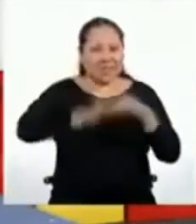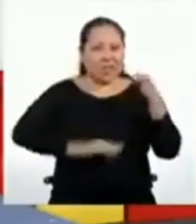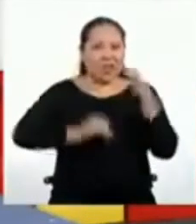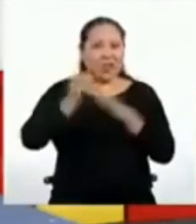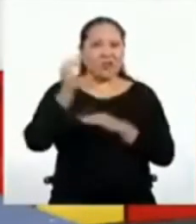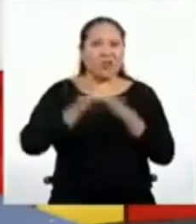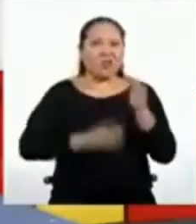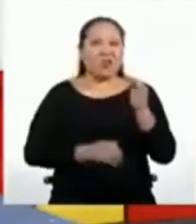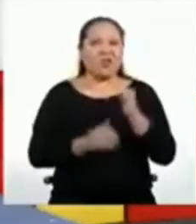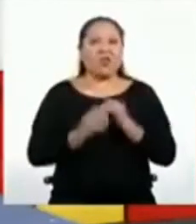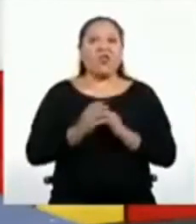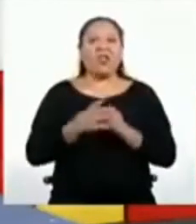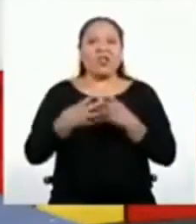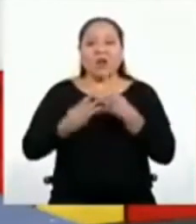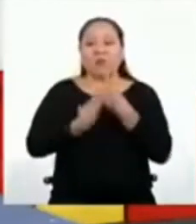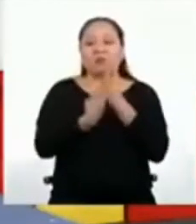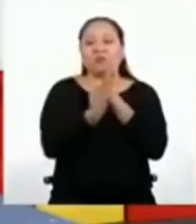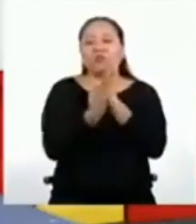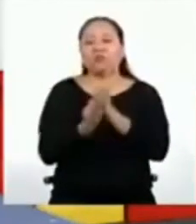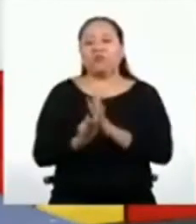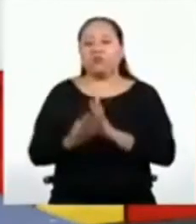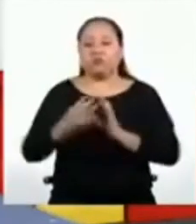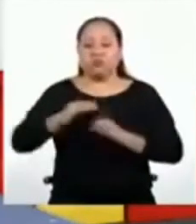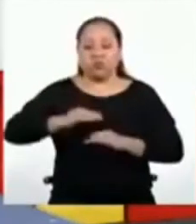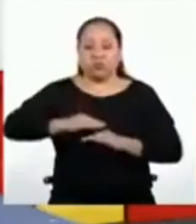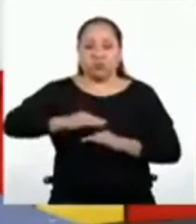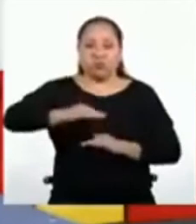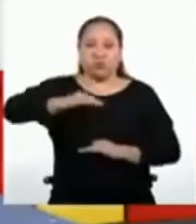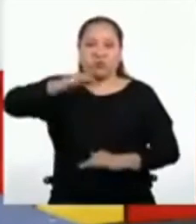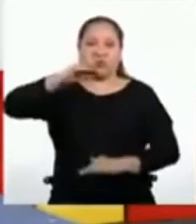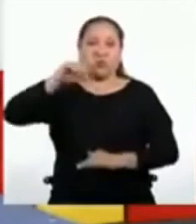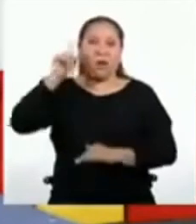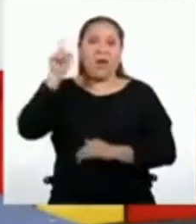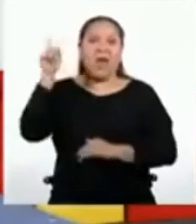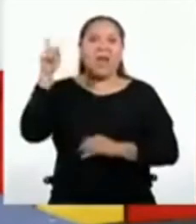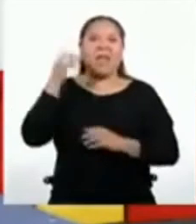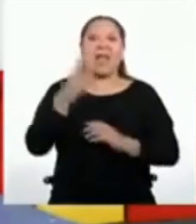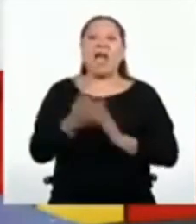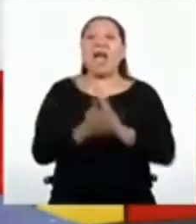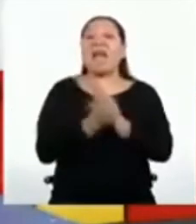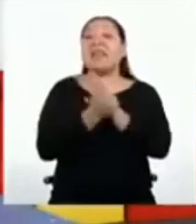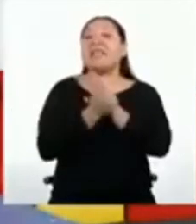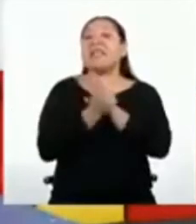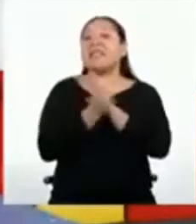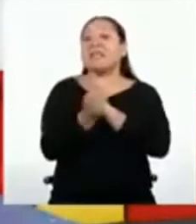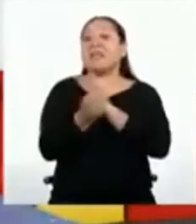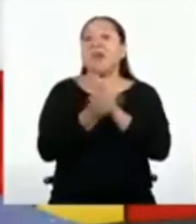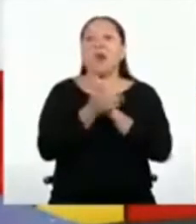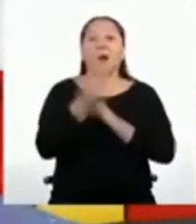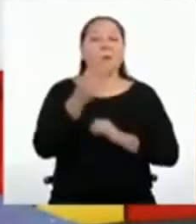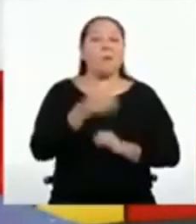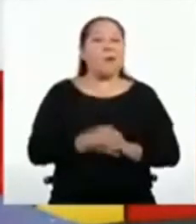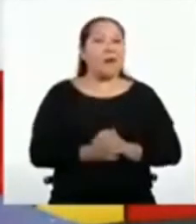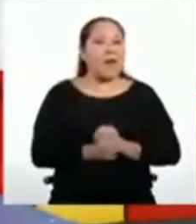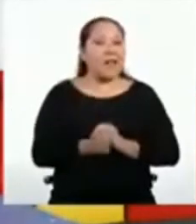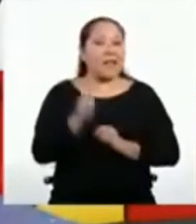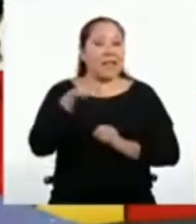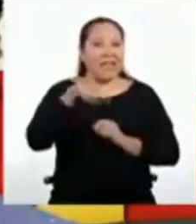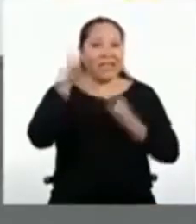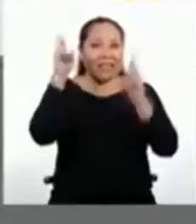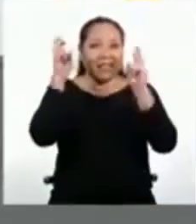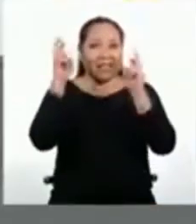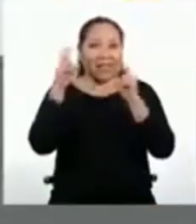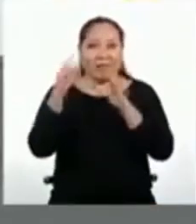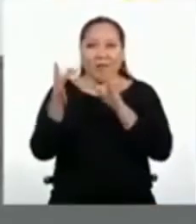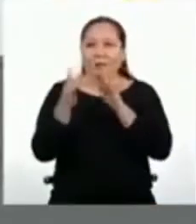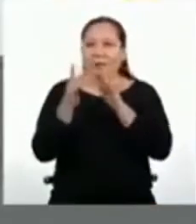construcción de castillos de naipes. Ella es una experta en el tema. ¡Contactémosla!